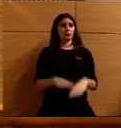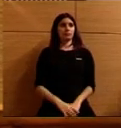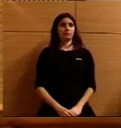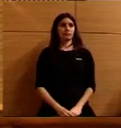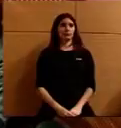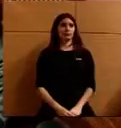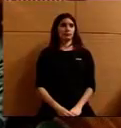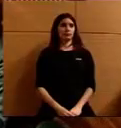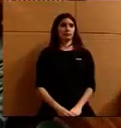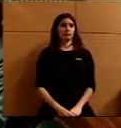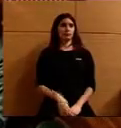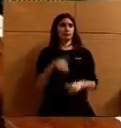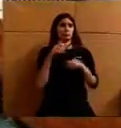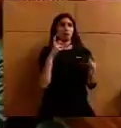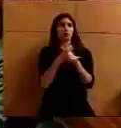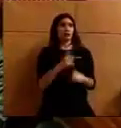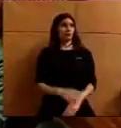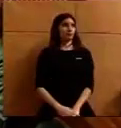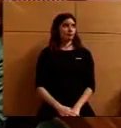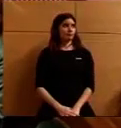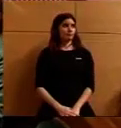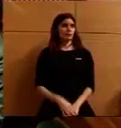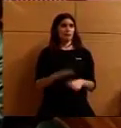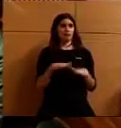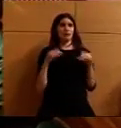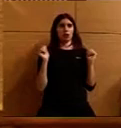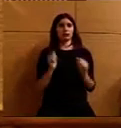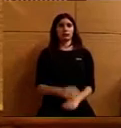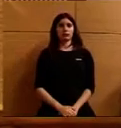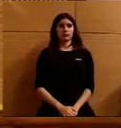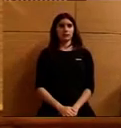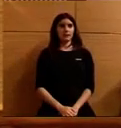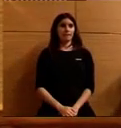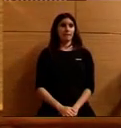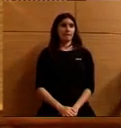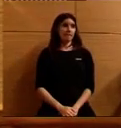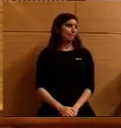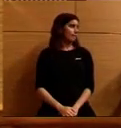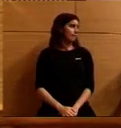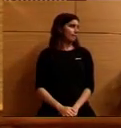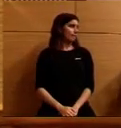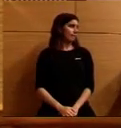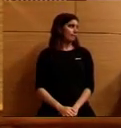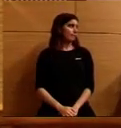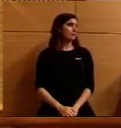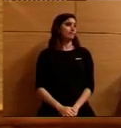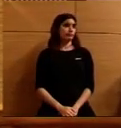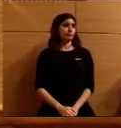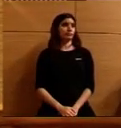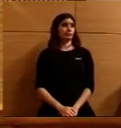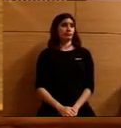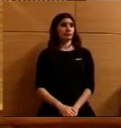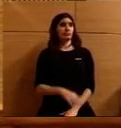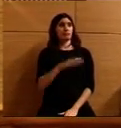proposición. Vots en contra. Abstenciones. Molt bé. Ara vendrien les dues proposicions